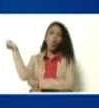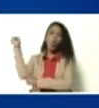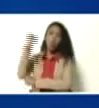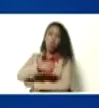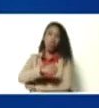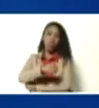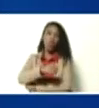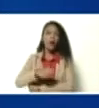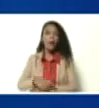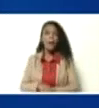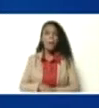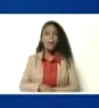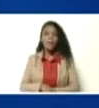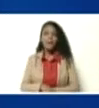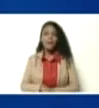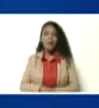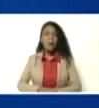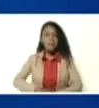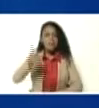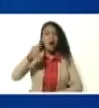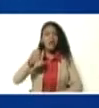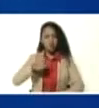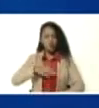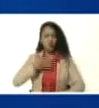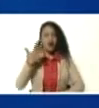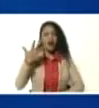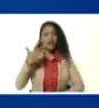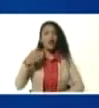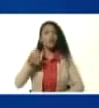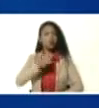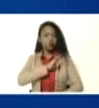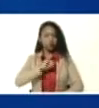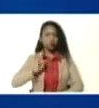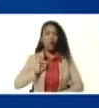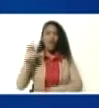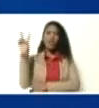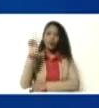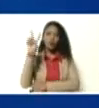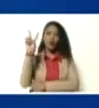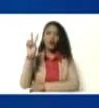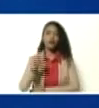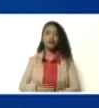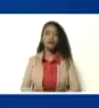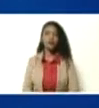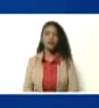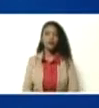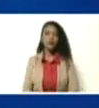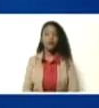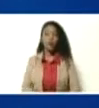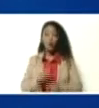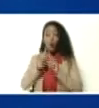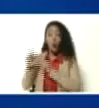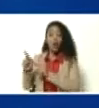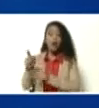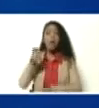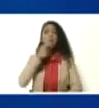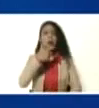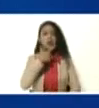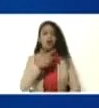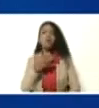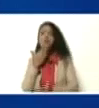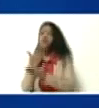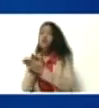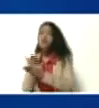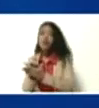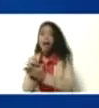derrotado, más pudo la dignidad y la identidad de Venezuela. Por eso qué bonito cuando me propusieron